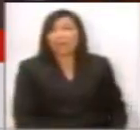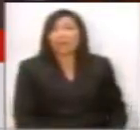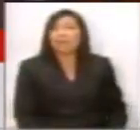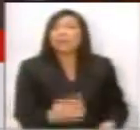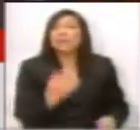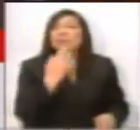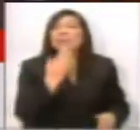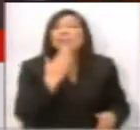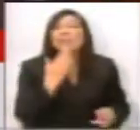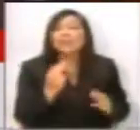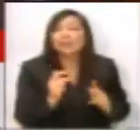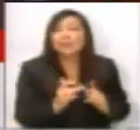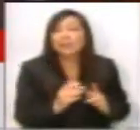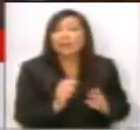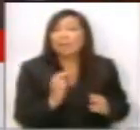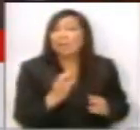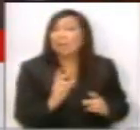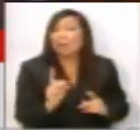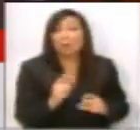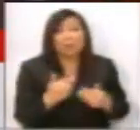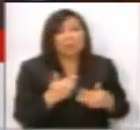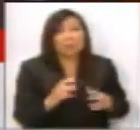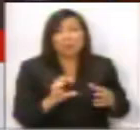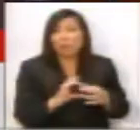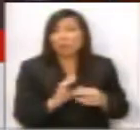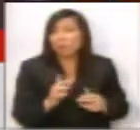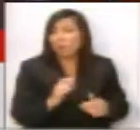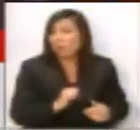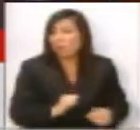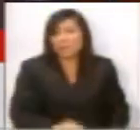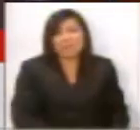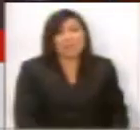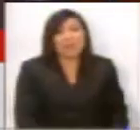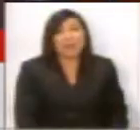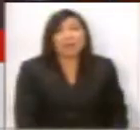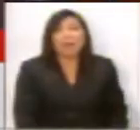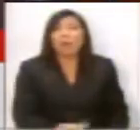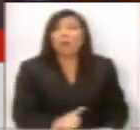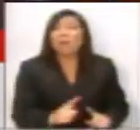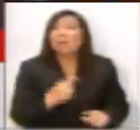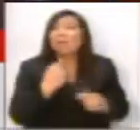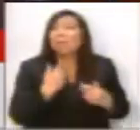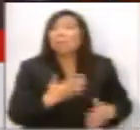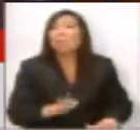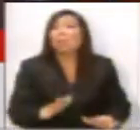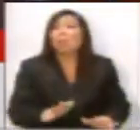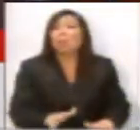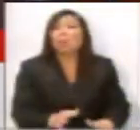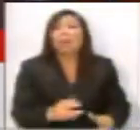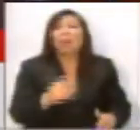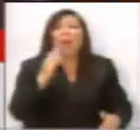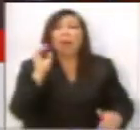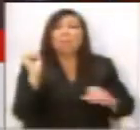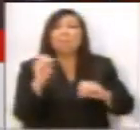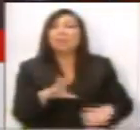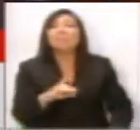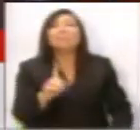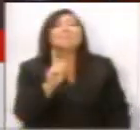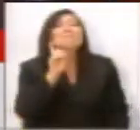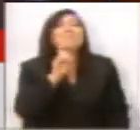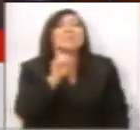a identificar y que la madre no va a perder el vínculo con su hijo, porque algunos dicen que los van a botar en un buzón.